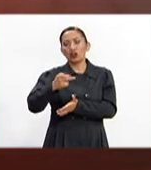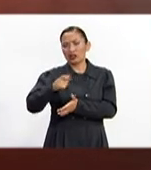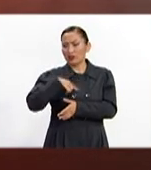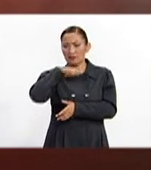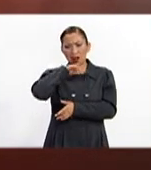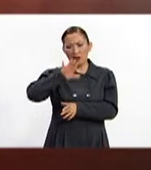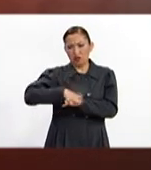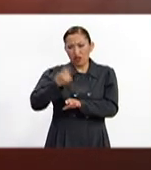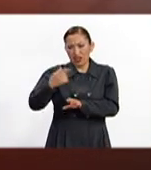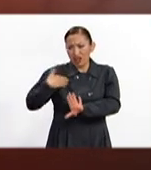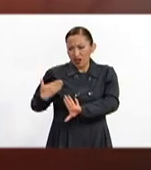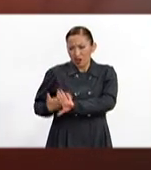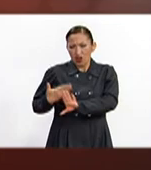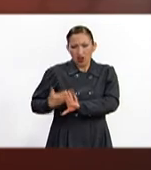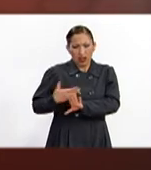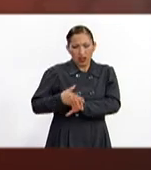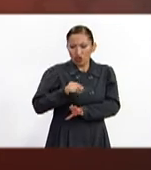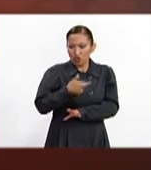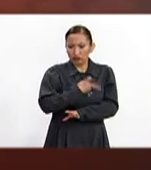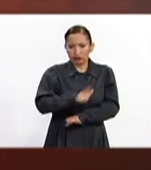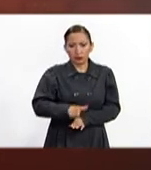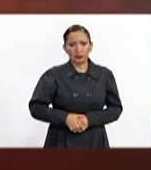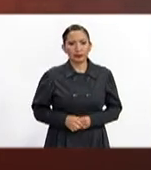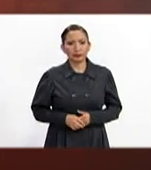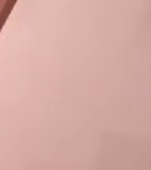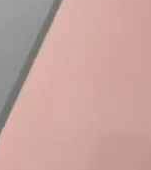reprobamos cualquier expresión de violencia.